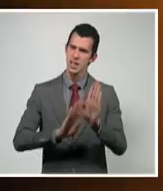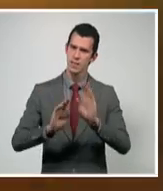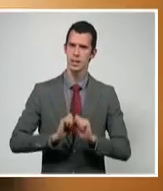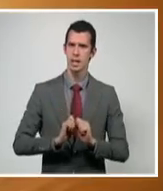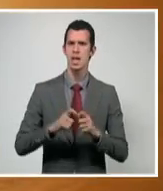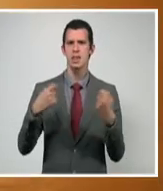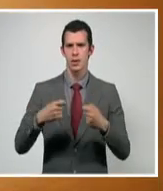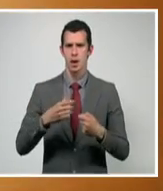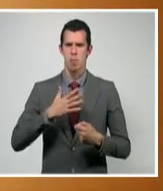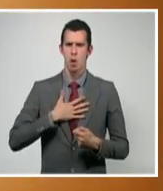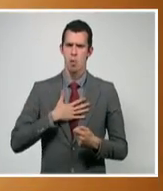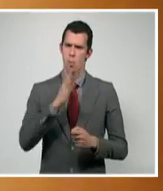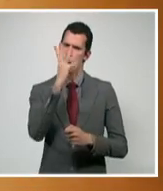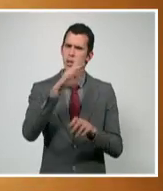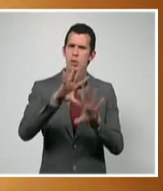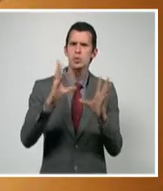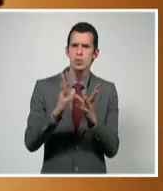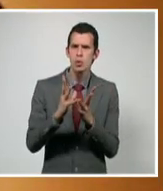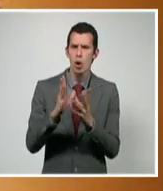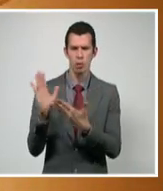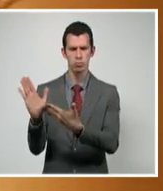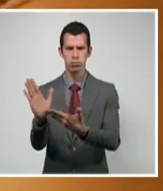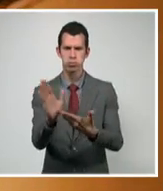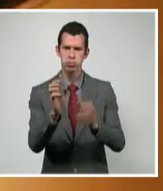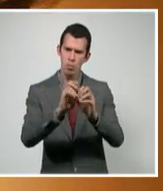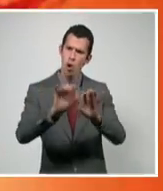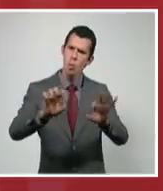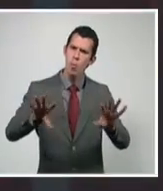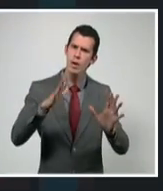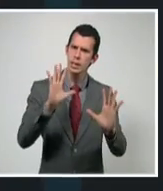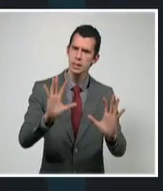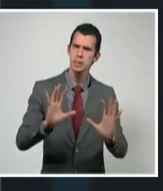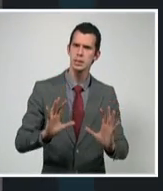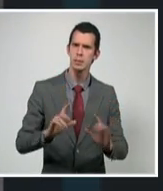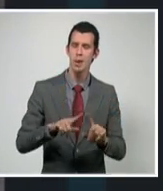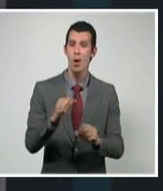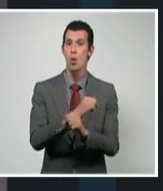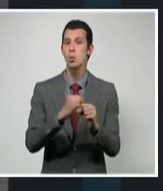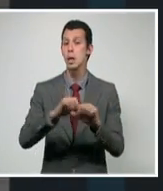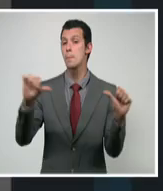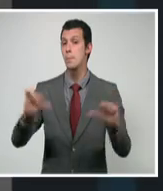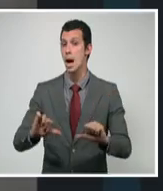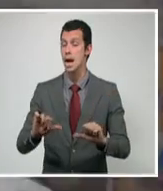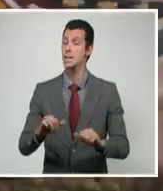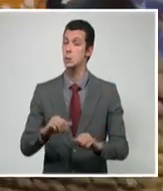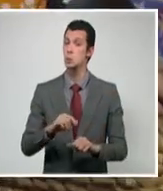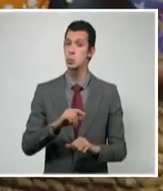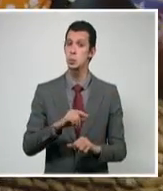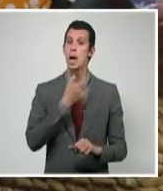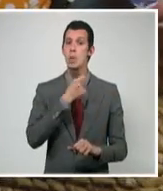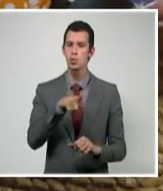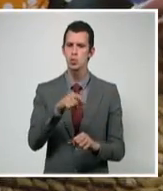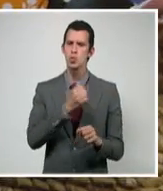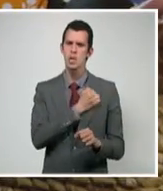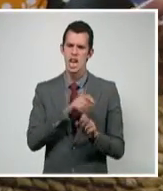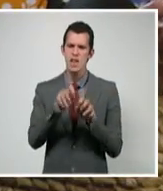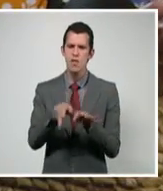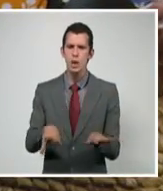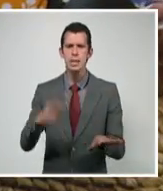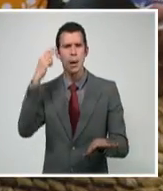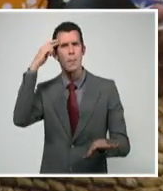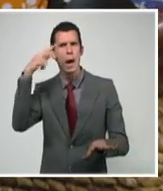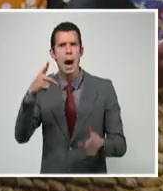reaccionario. El performance, por sus características, se ha utilizado en función del arte político. Un performance se puede usar